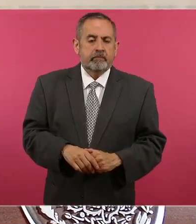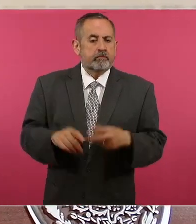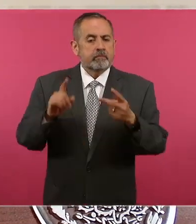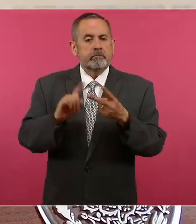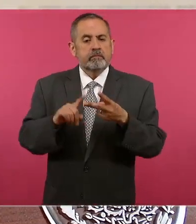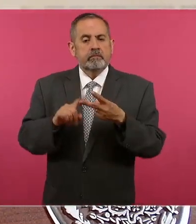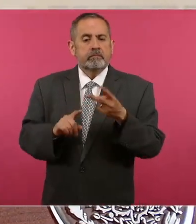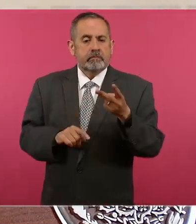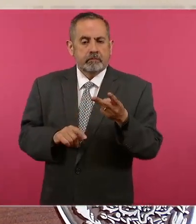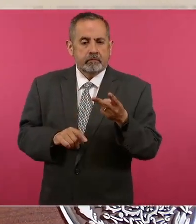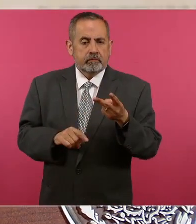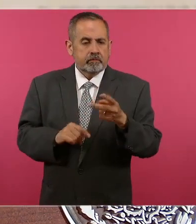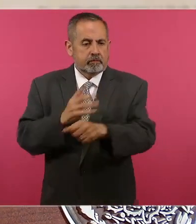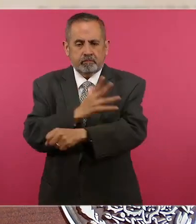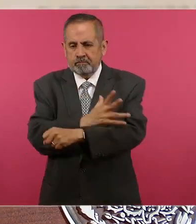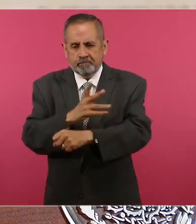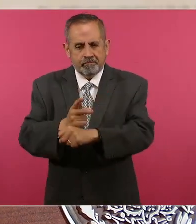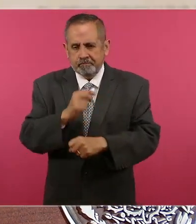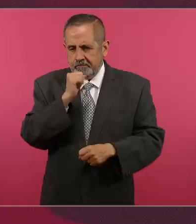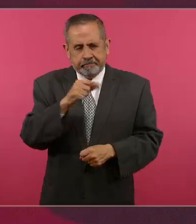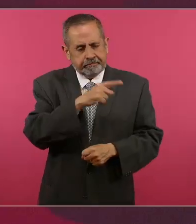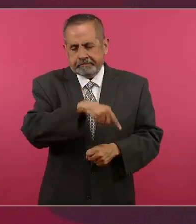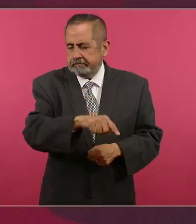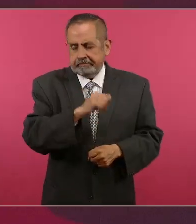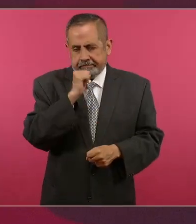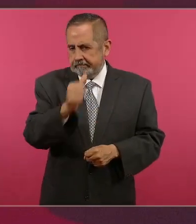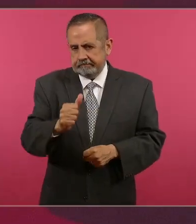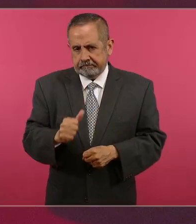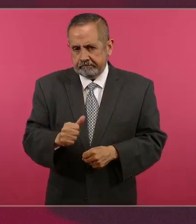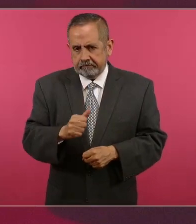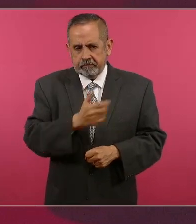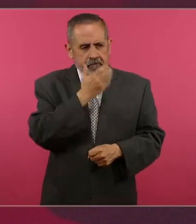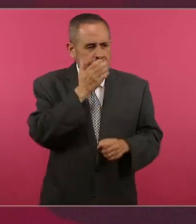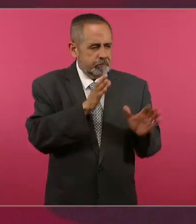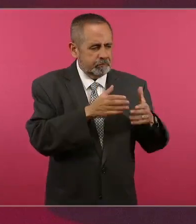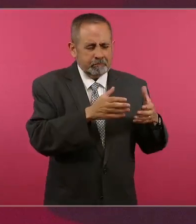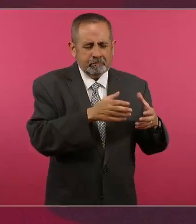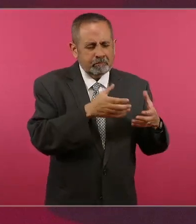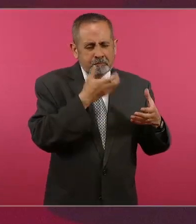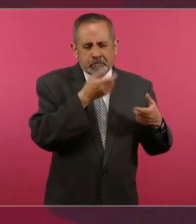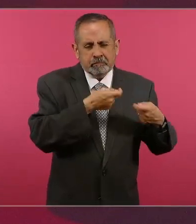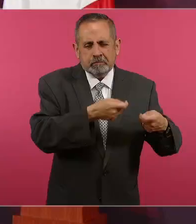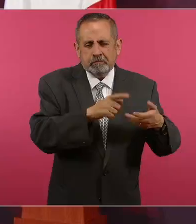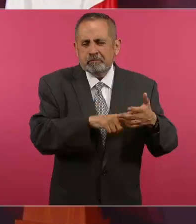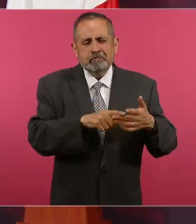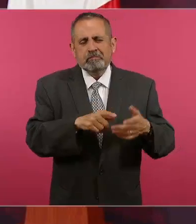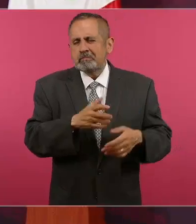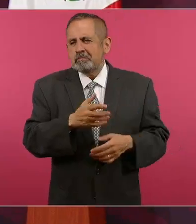muy deshonestos los conservadores y